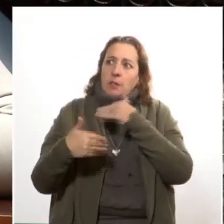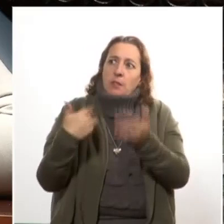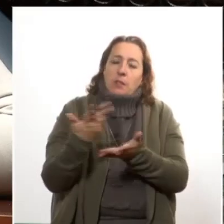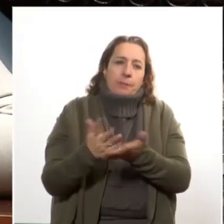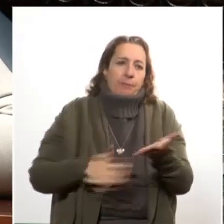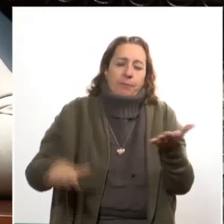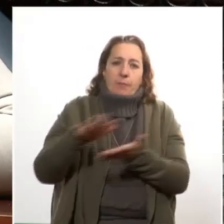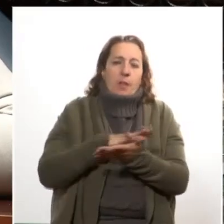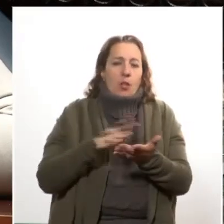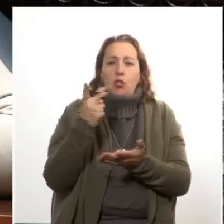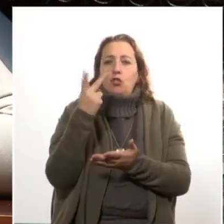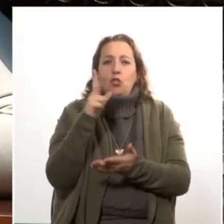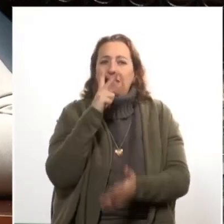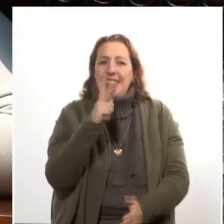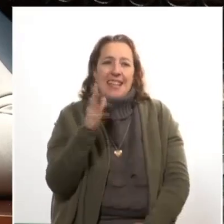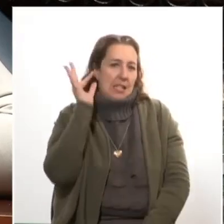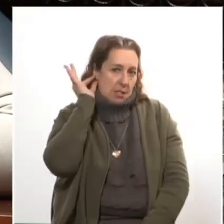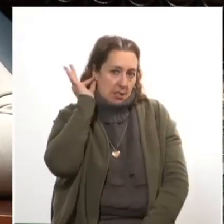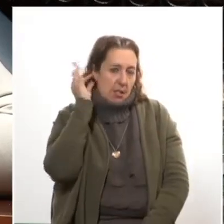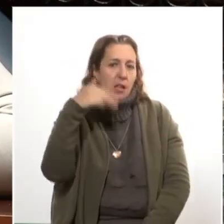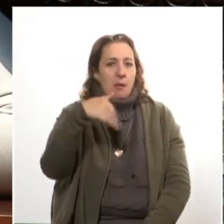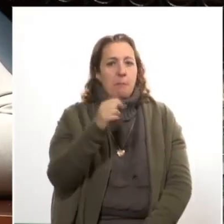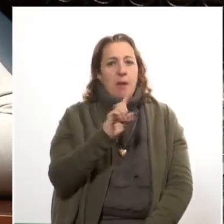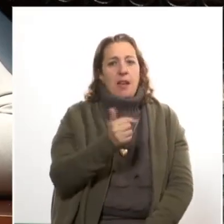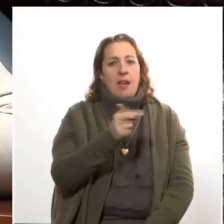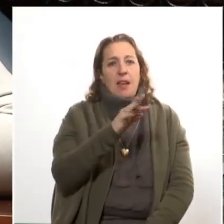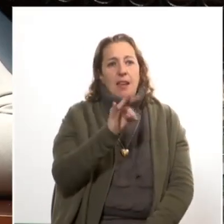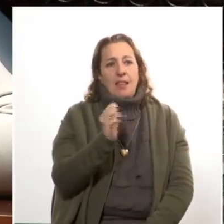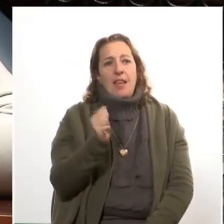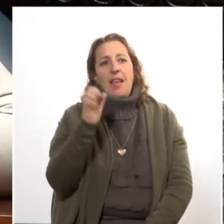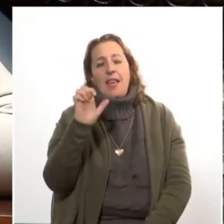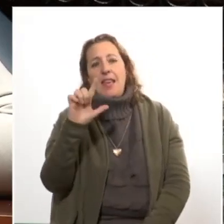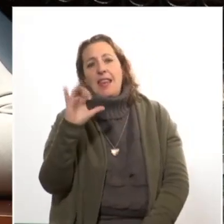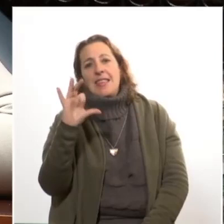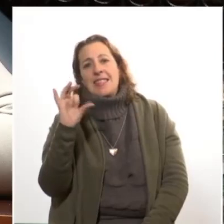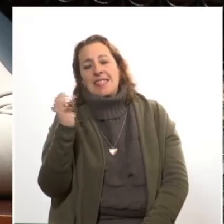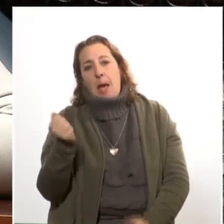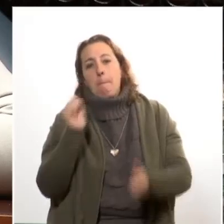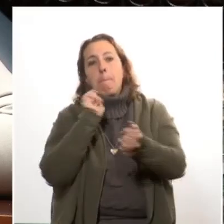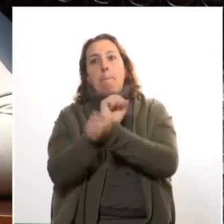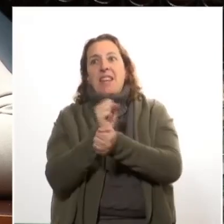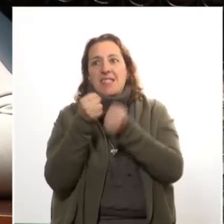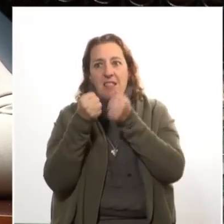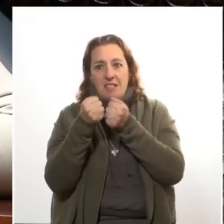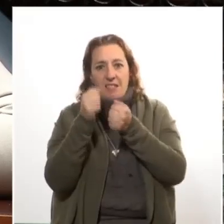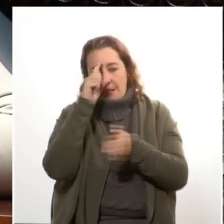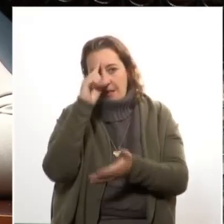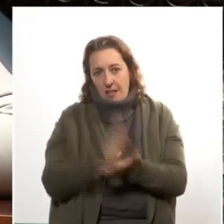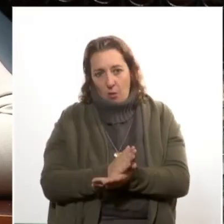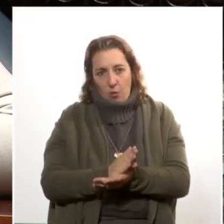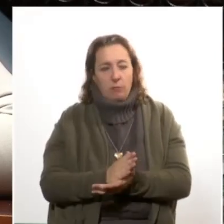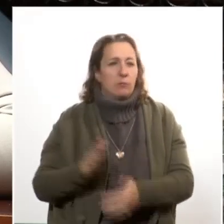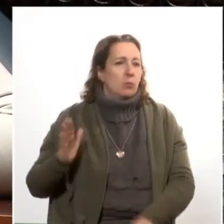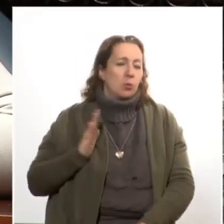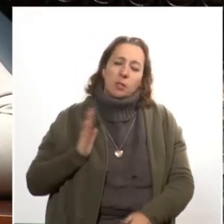situación que 2 de sus hijas, Margarita y Elisa, estaban presas en la dictadura. Una mujer abnegada y